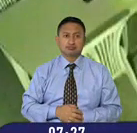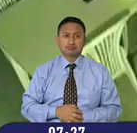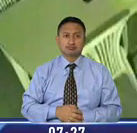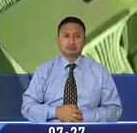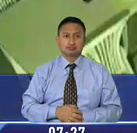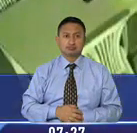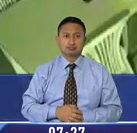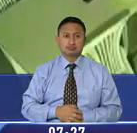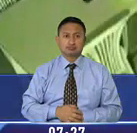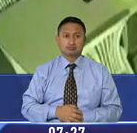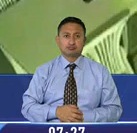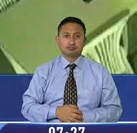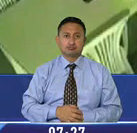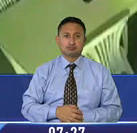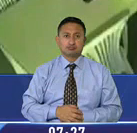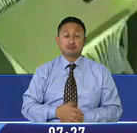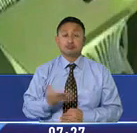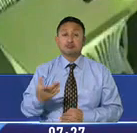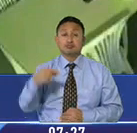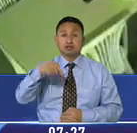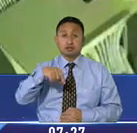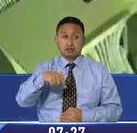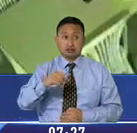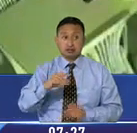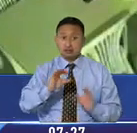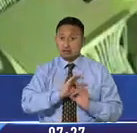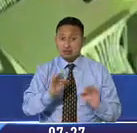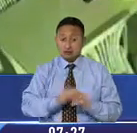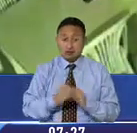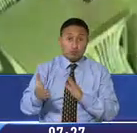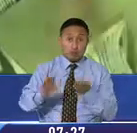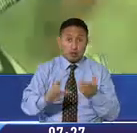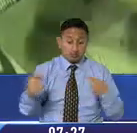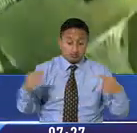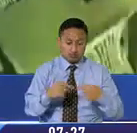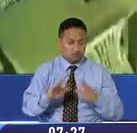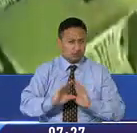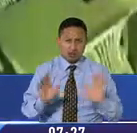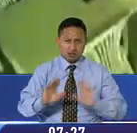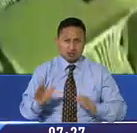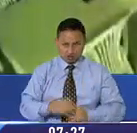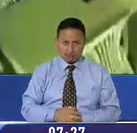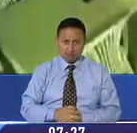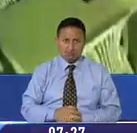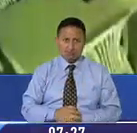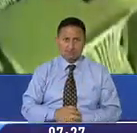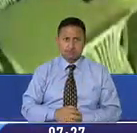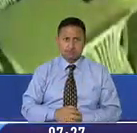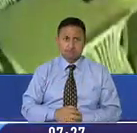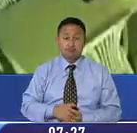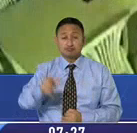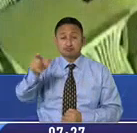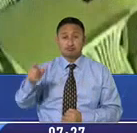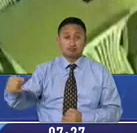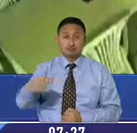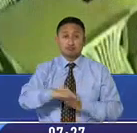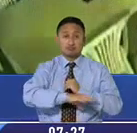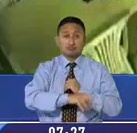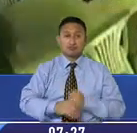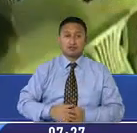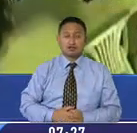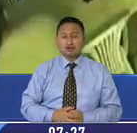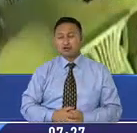mayores afectaciones, o sea, vidas que lamentar, ¿no? Porque no hubo un enfrentamiento ni nada. Los señores delincuentes cogieron y se fueron rápido,